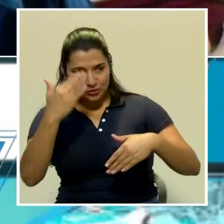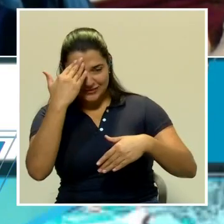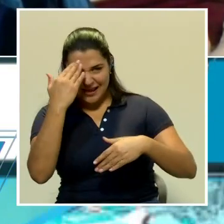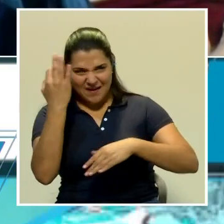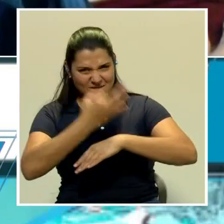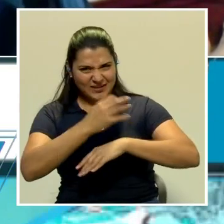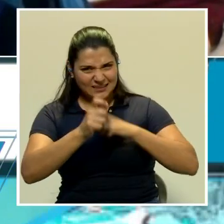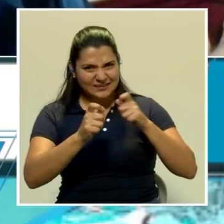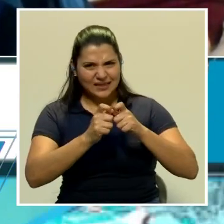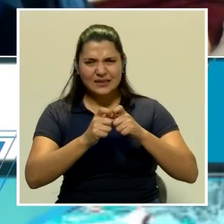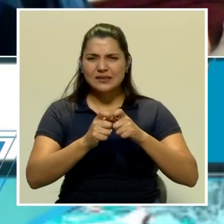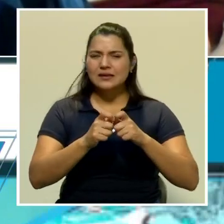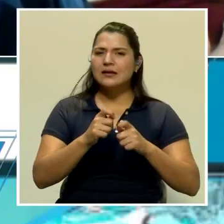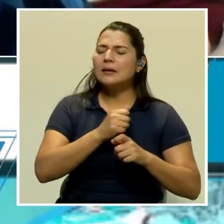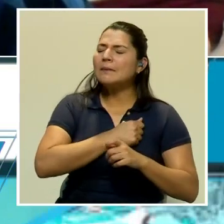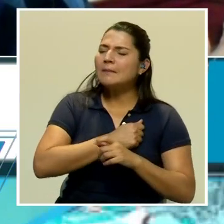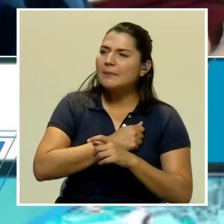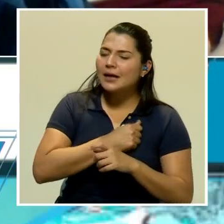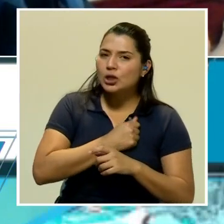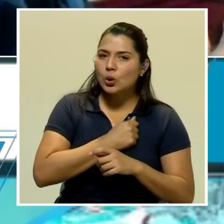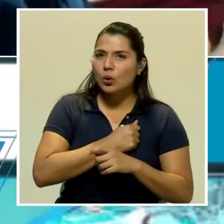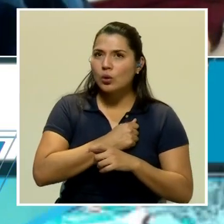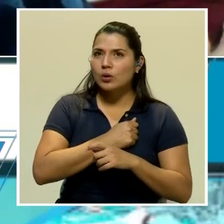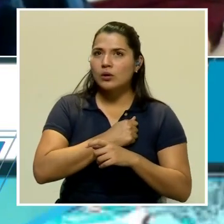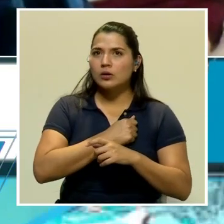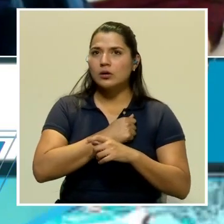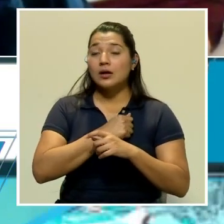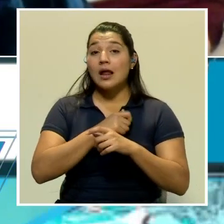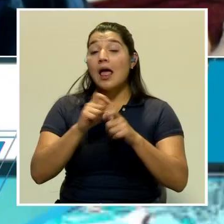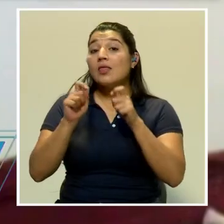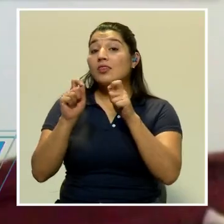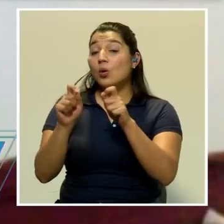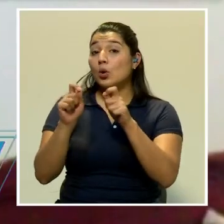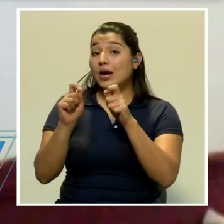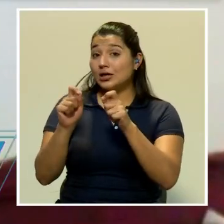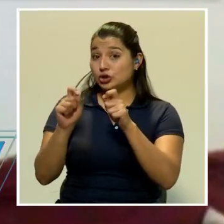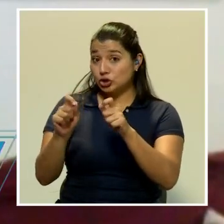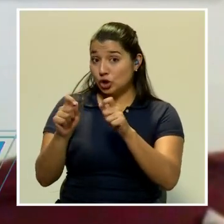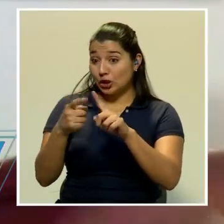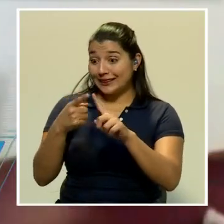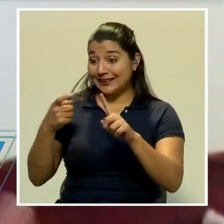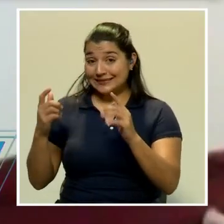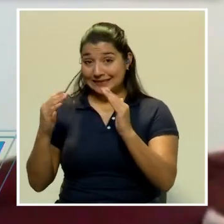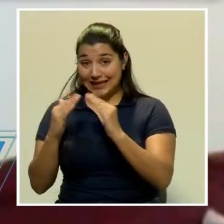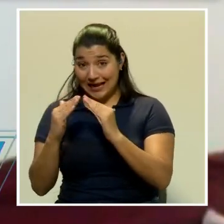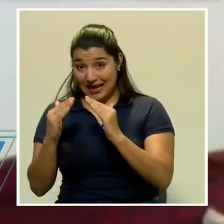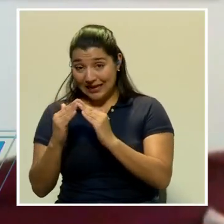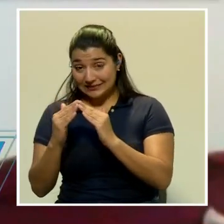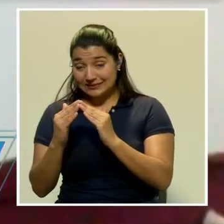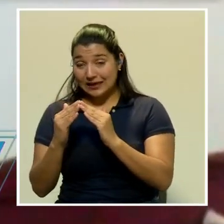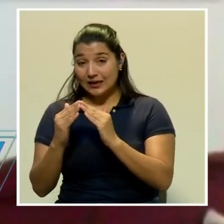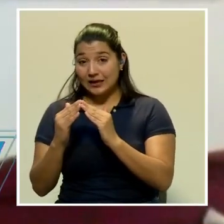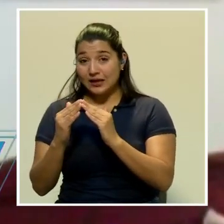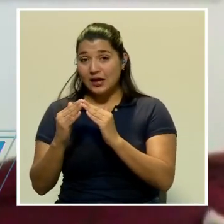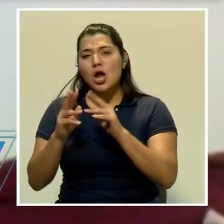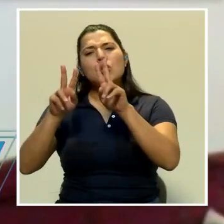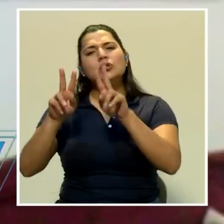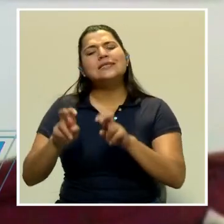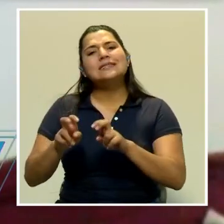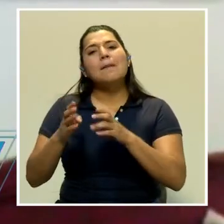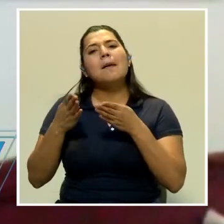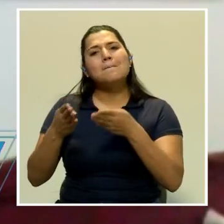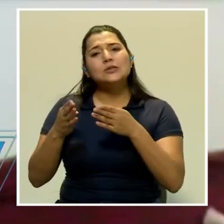Es exagerado. Don Ernesto, perdón, con la educación a distancia, específicamente con las pruebas de